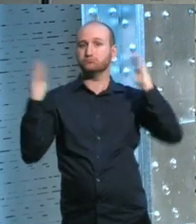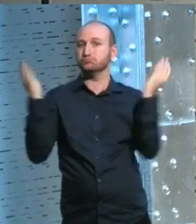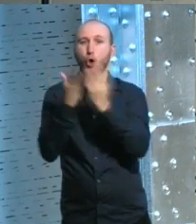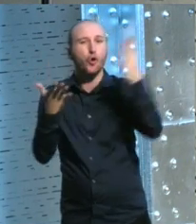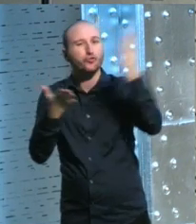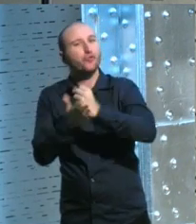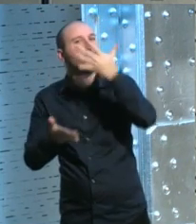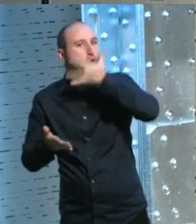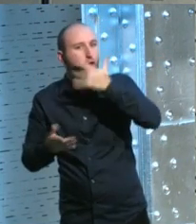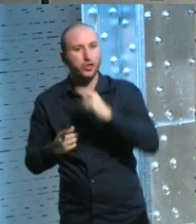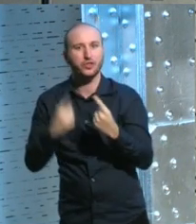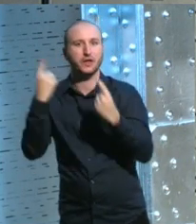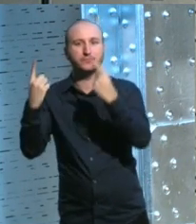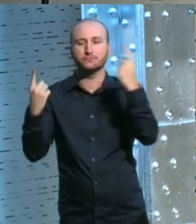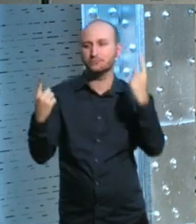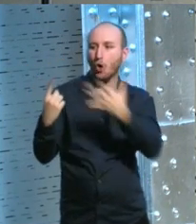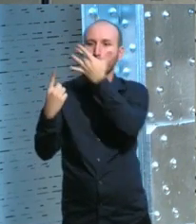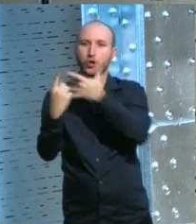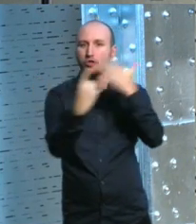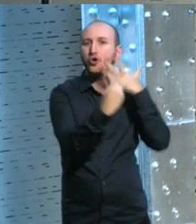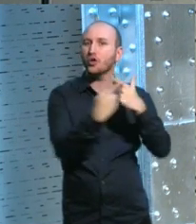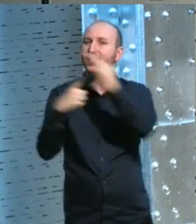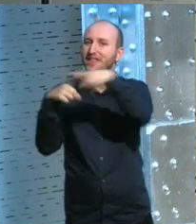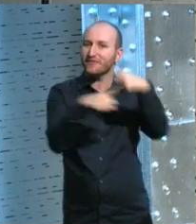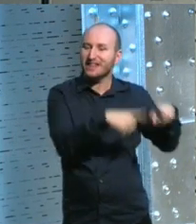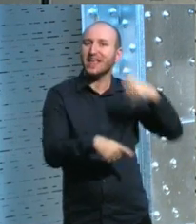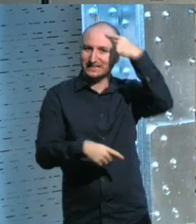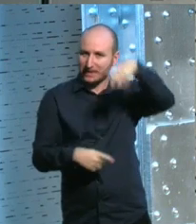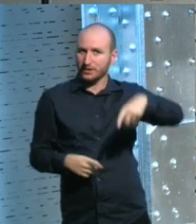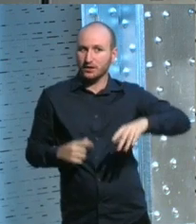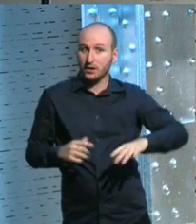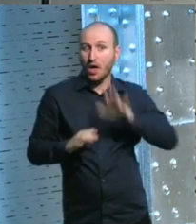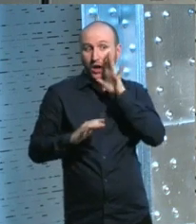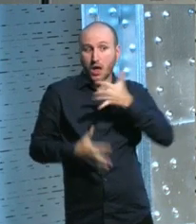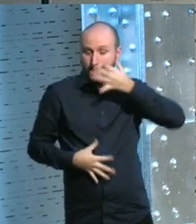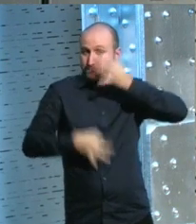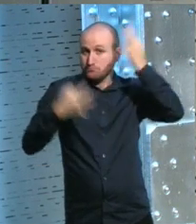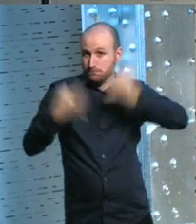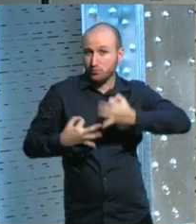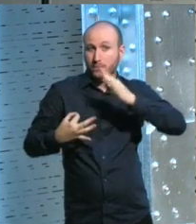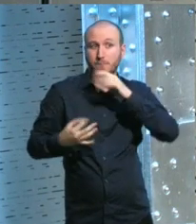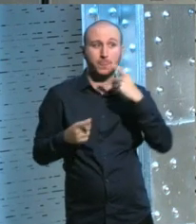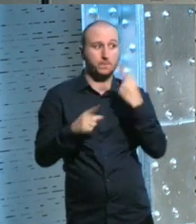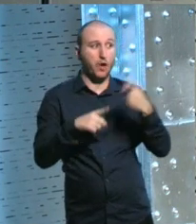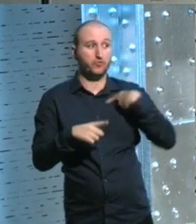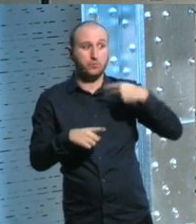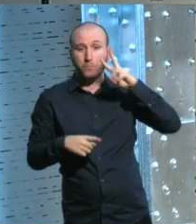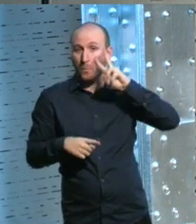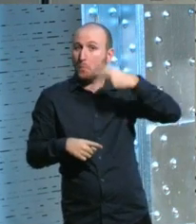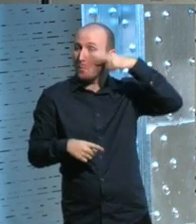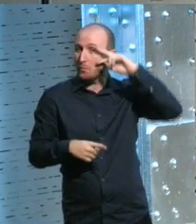muy importante hacer una distinción entre los dos, y la verdad es que en todo lo que he visto, algunas